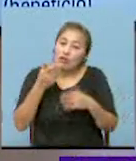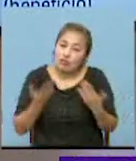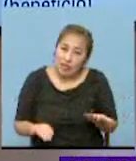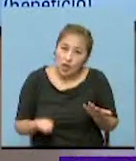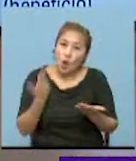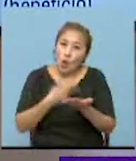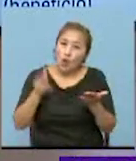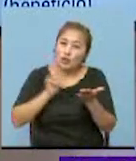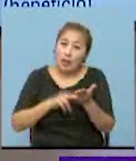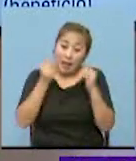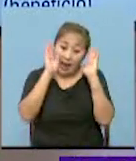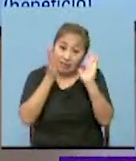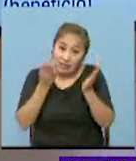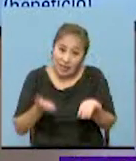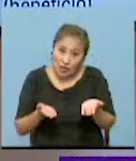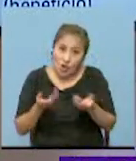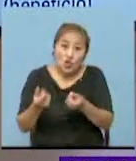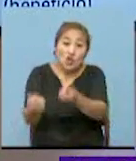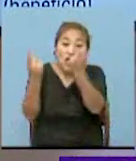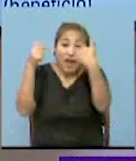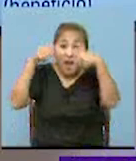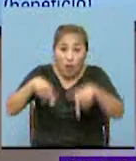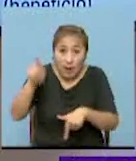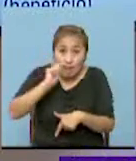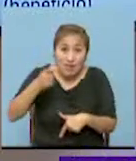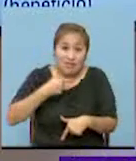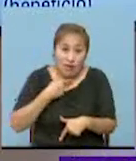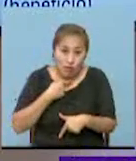una vez más que esté atento. Si no la recibe ahora en el